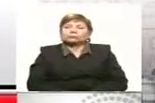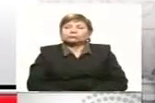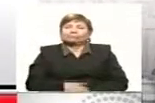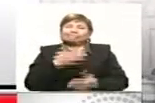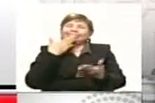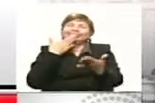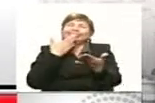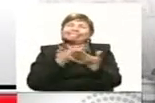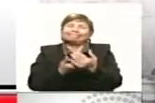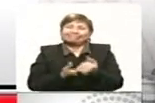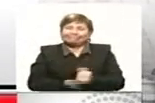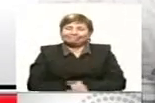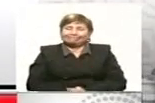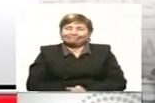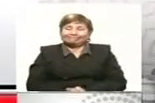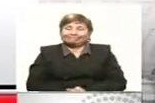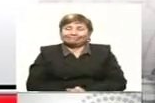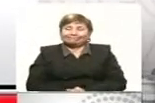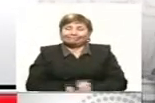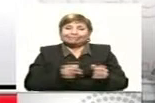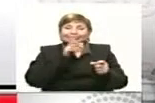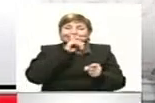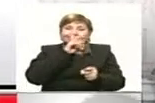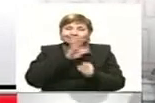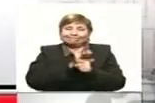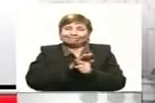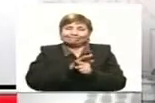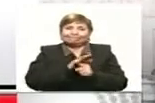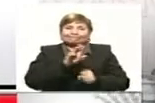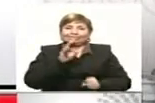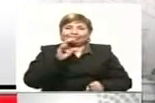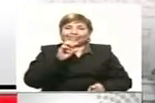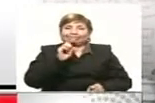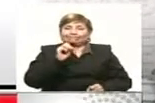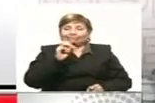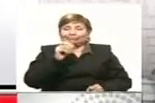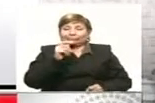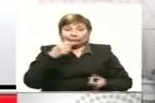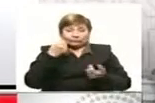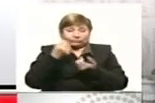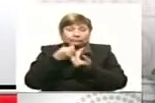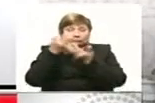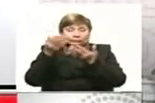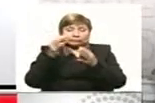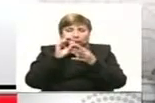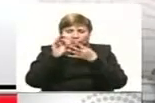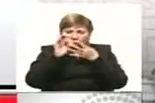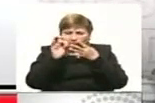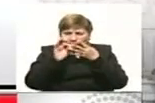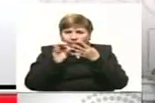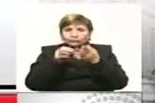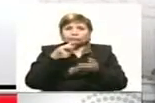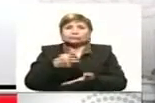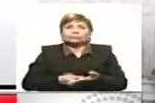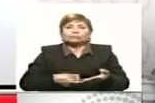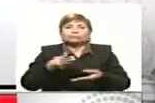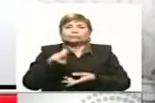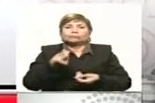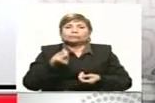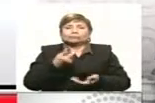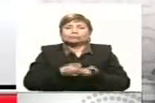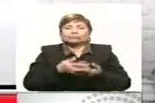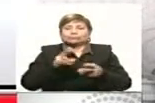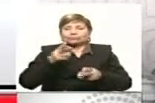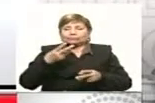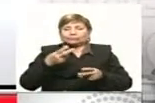Muchas gracias. Me comprometo con el congresista Wilson Soto a hacerle llegar la información detallada del presupuesto de agricultura y de la